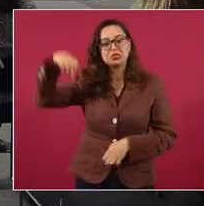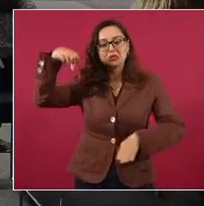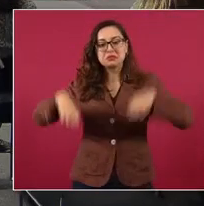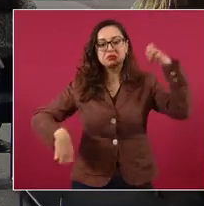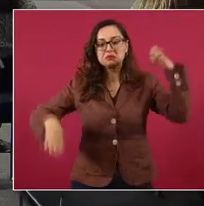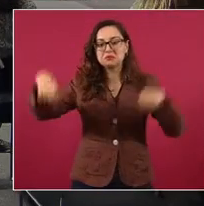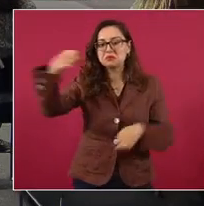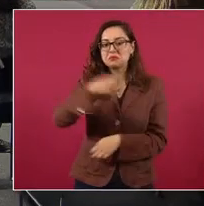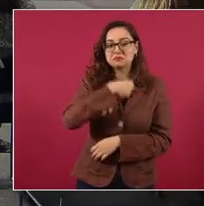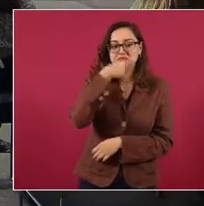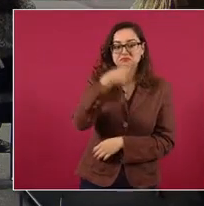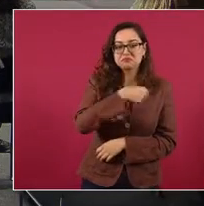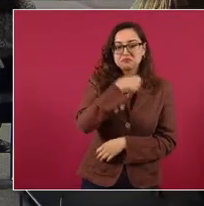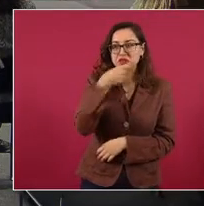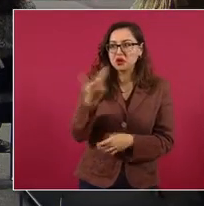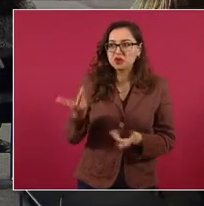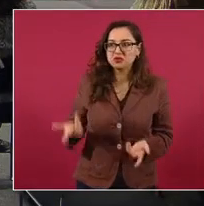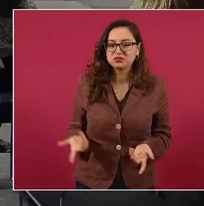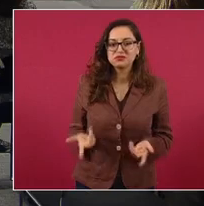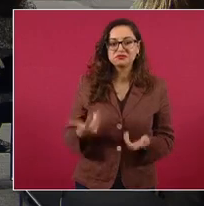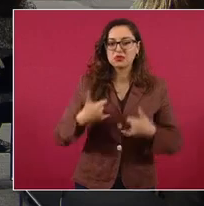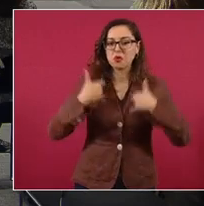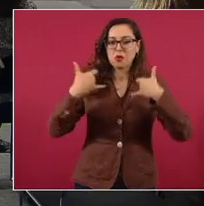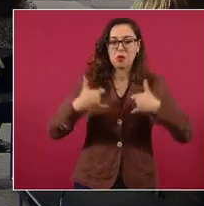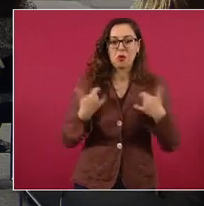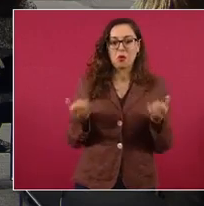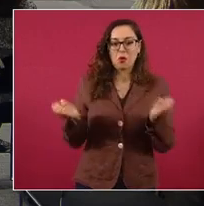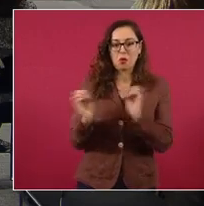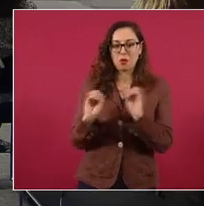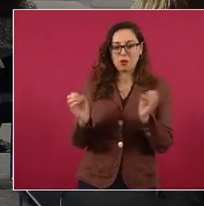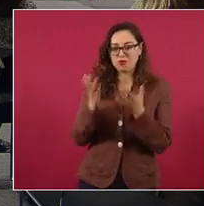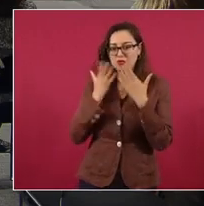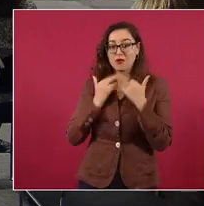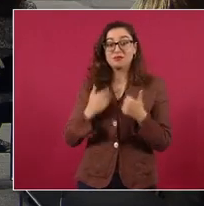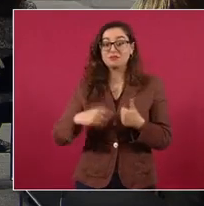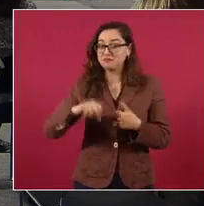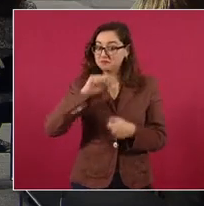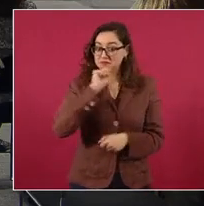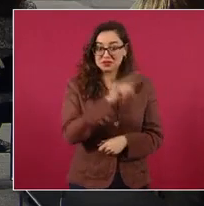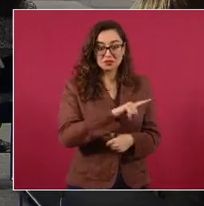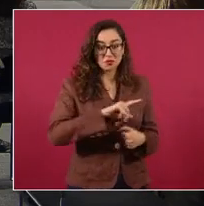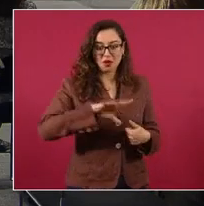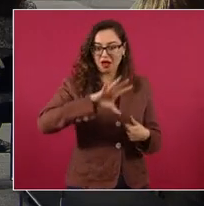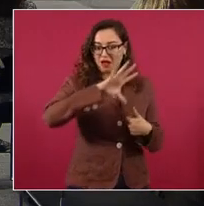ni en América del Norte,